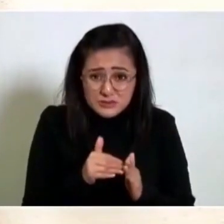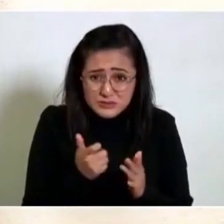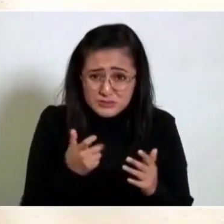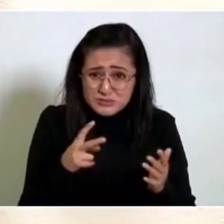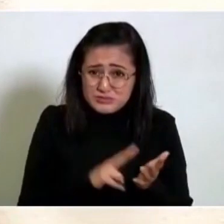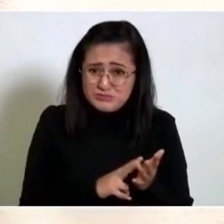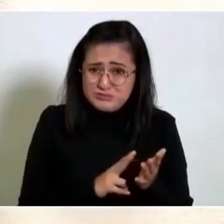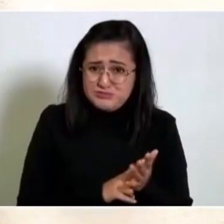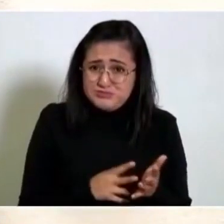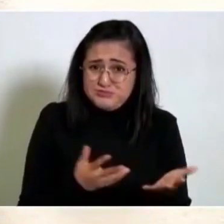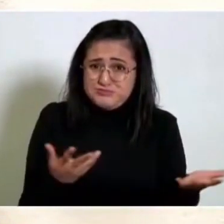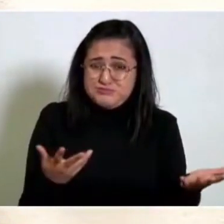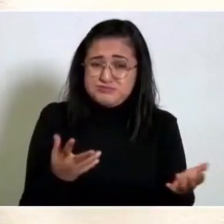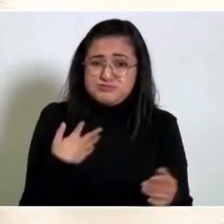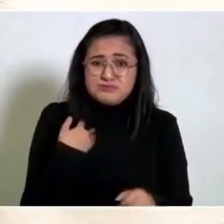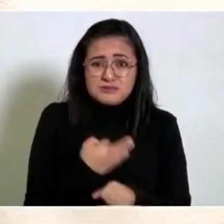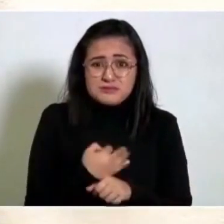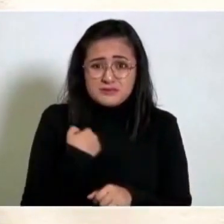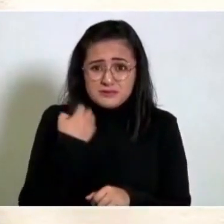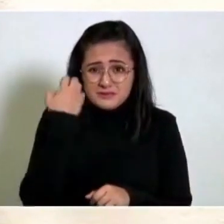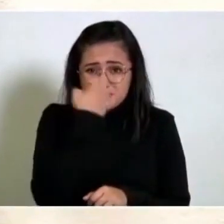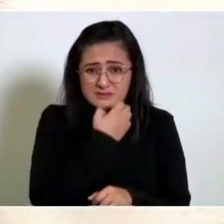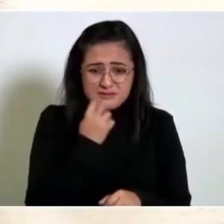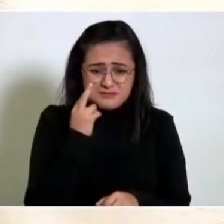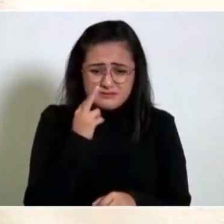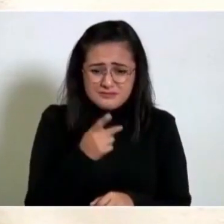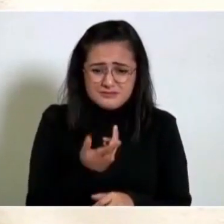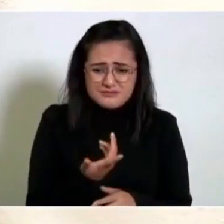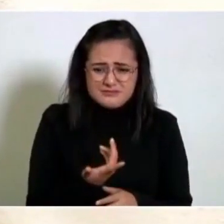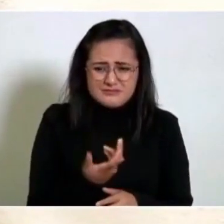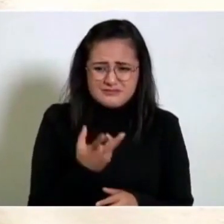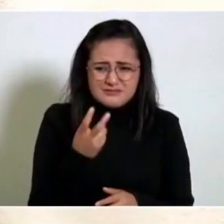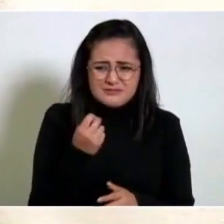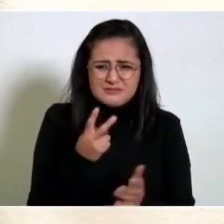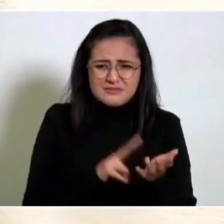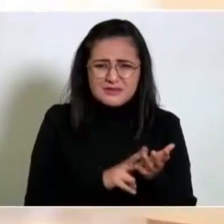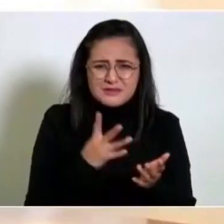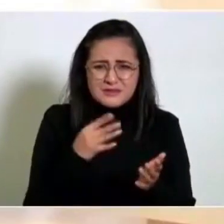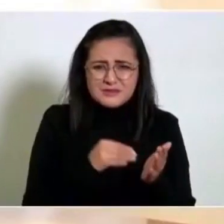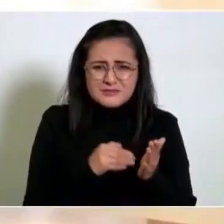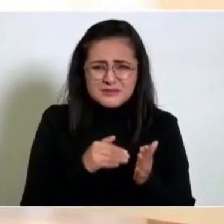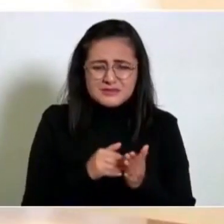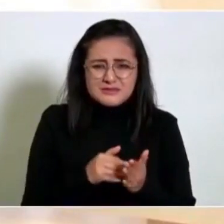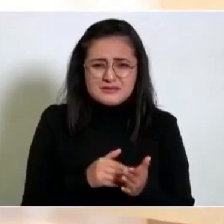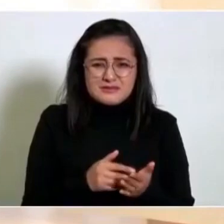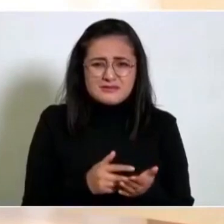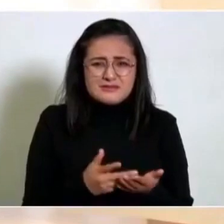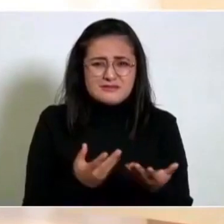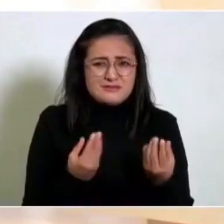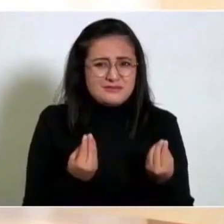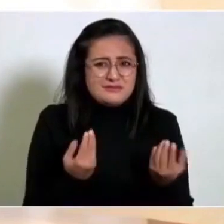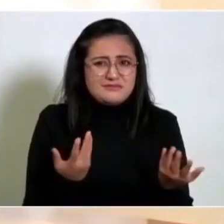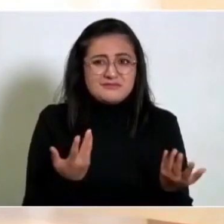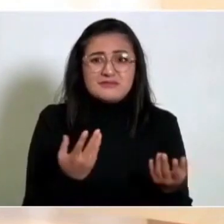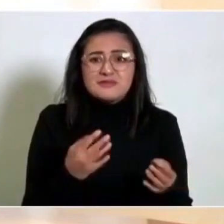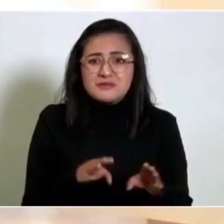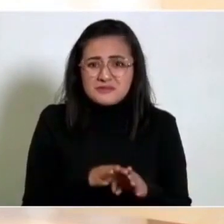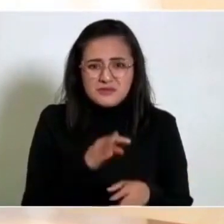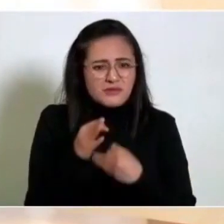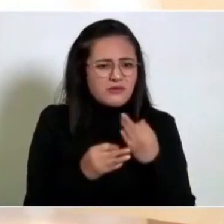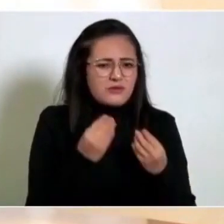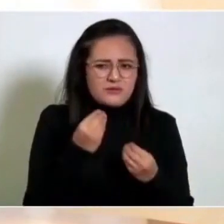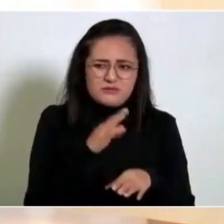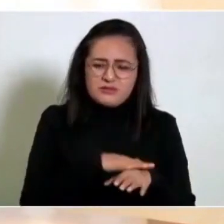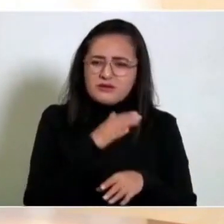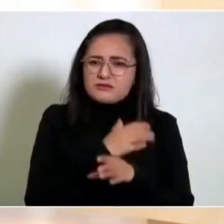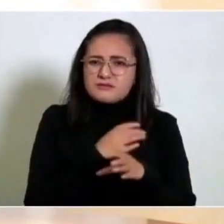ya nosotros ahorita con las evaluaciones, la verdad no cuesta ni 4 millones. Vean nada más, todo eso y muchas más